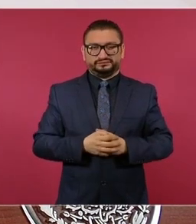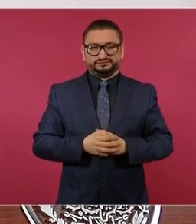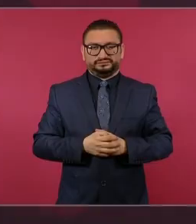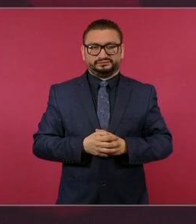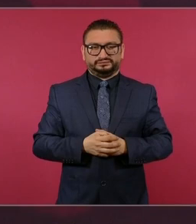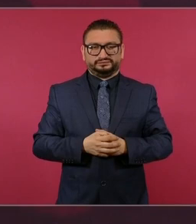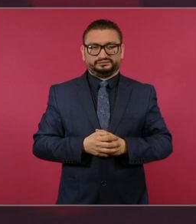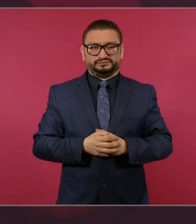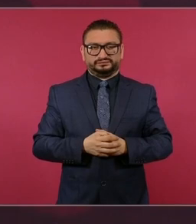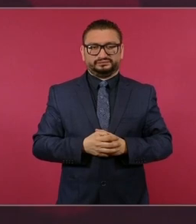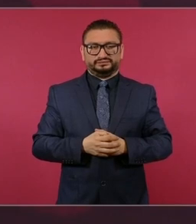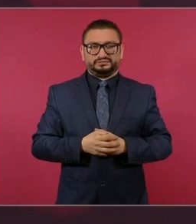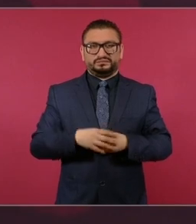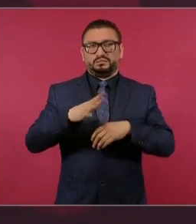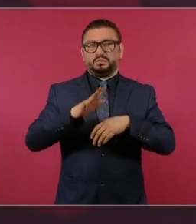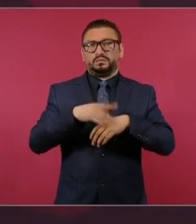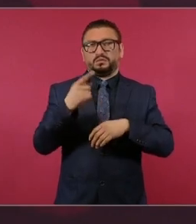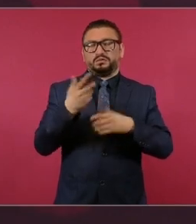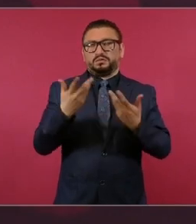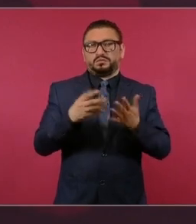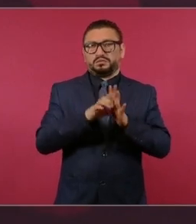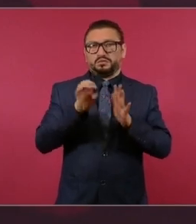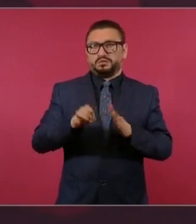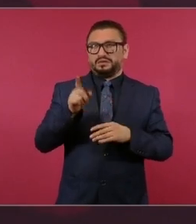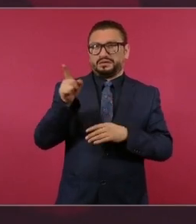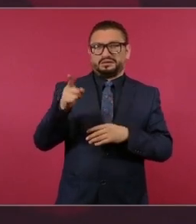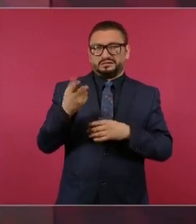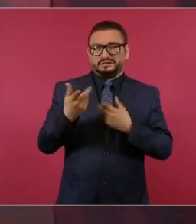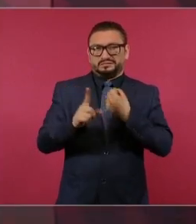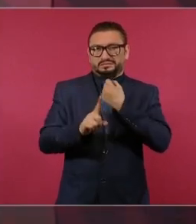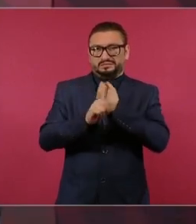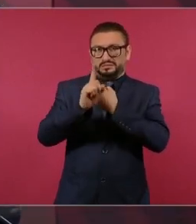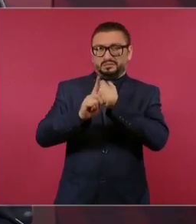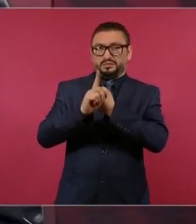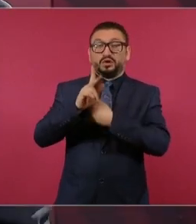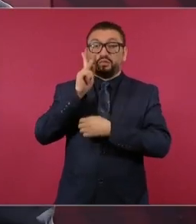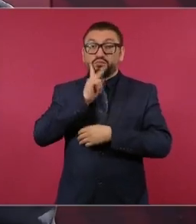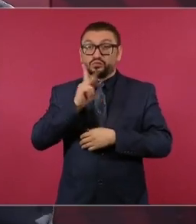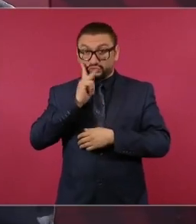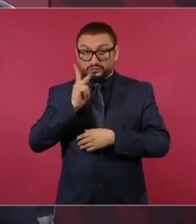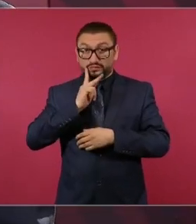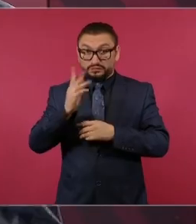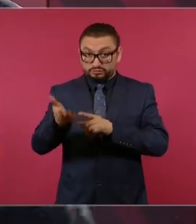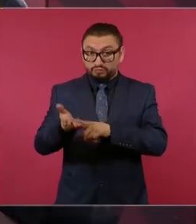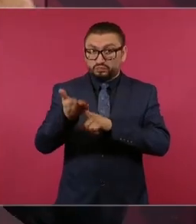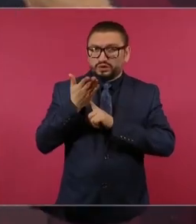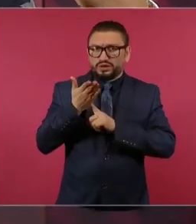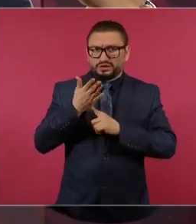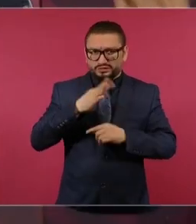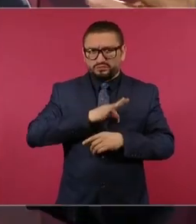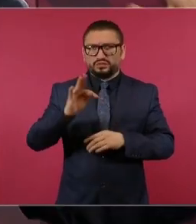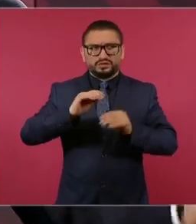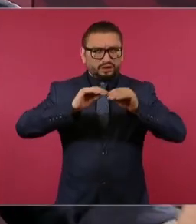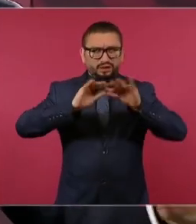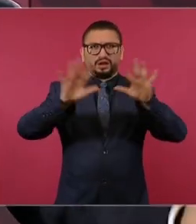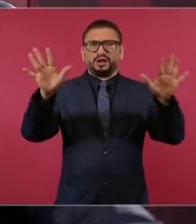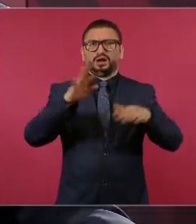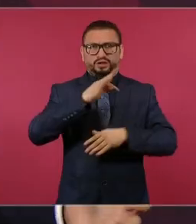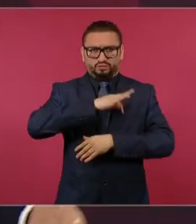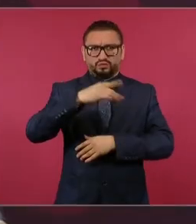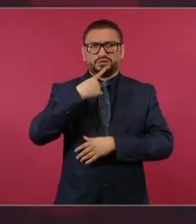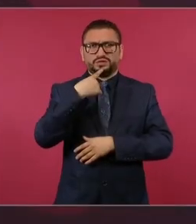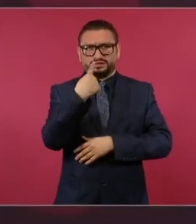Si tuviese pruebas, pues que las presente Claro que hay que denunciar